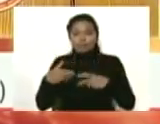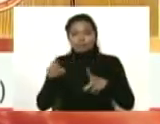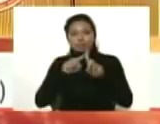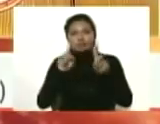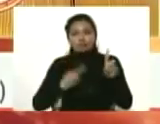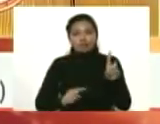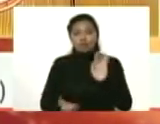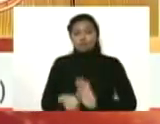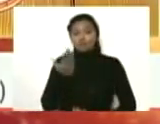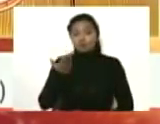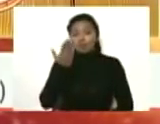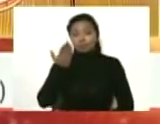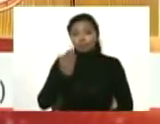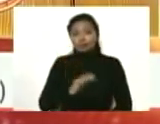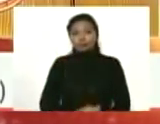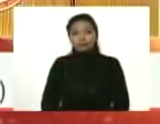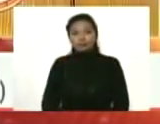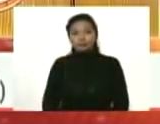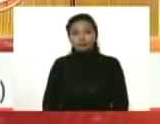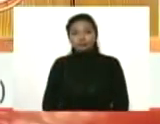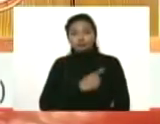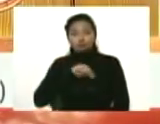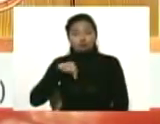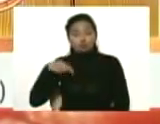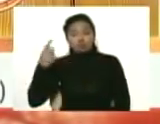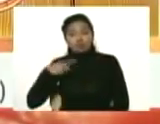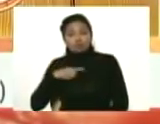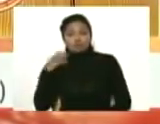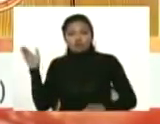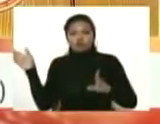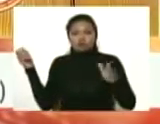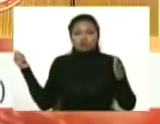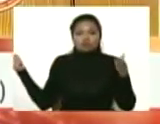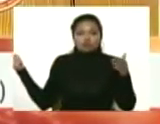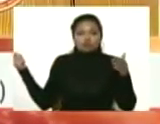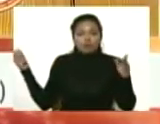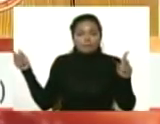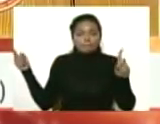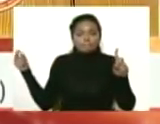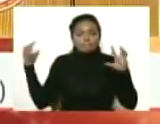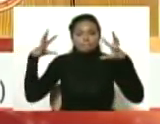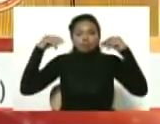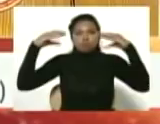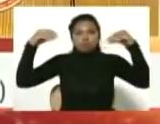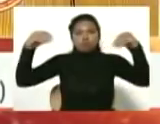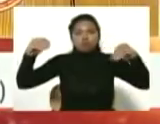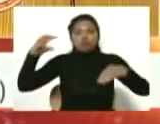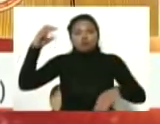Corpoelec es muy importante. Hemos tenido el ataque al sistema eléctrico lunes y martes.